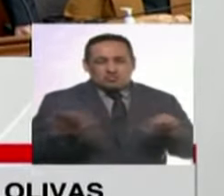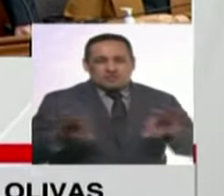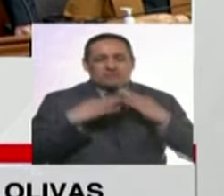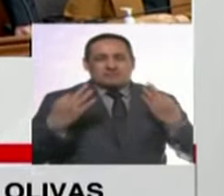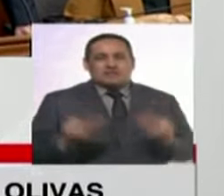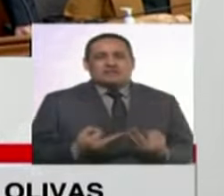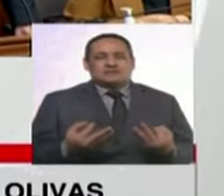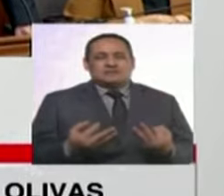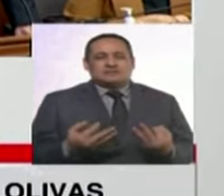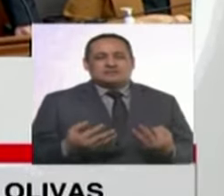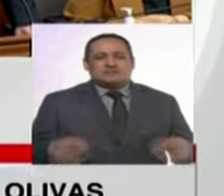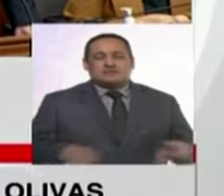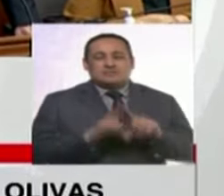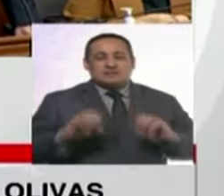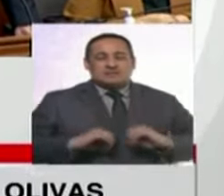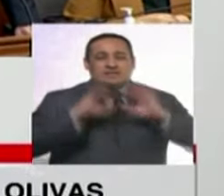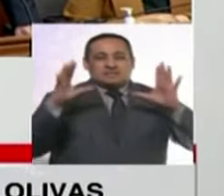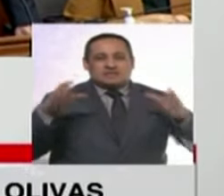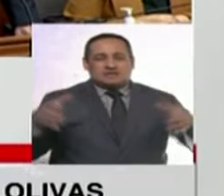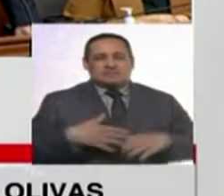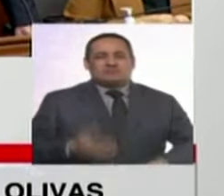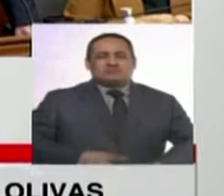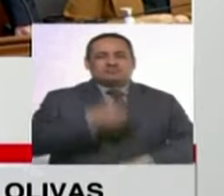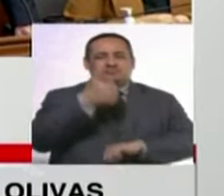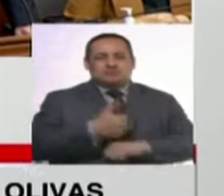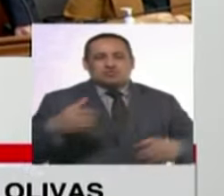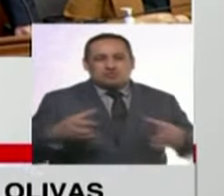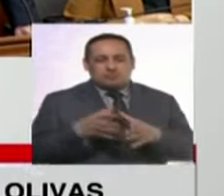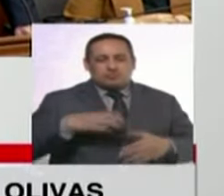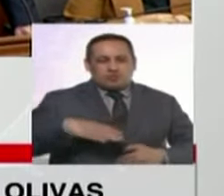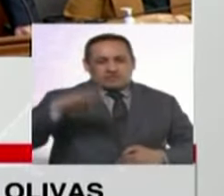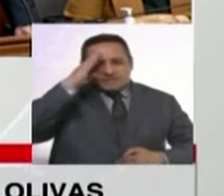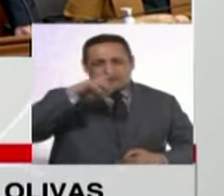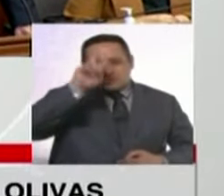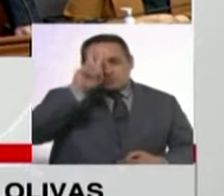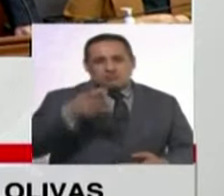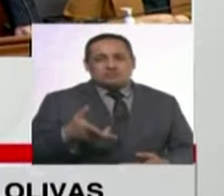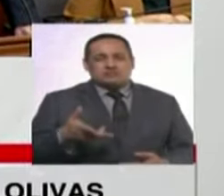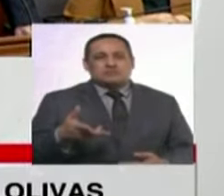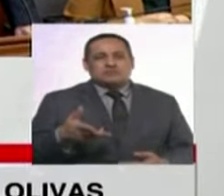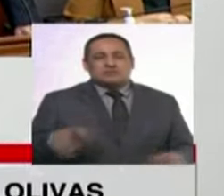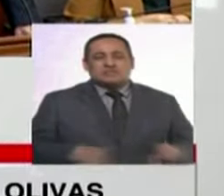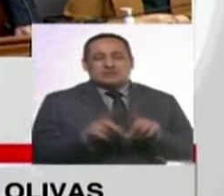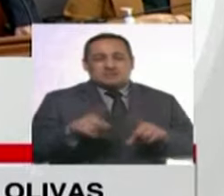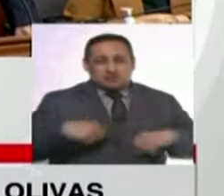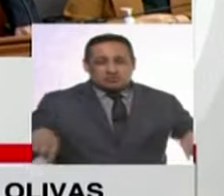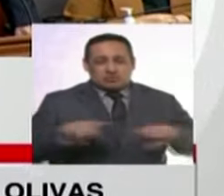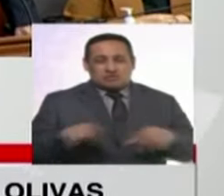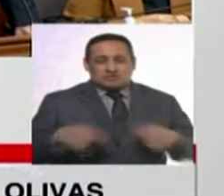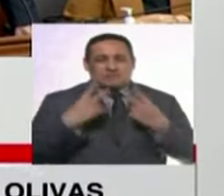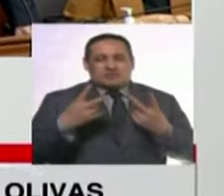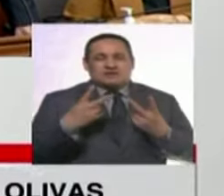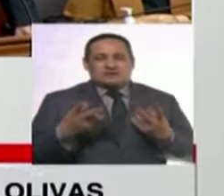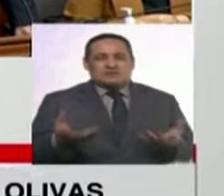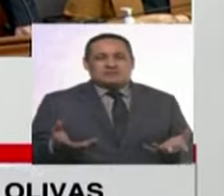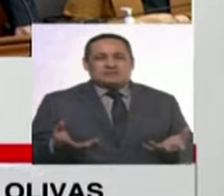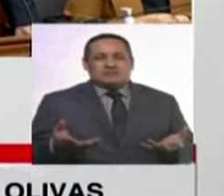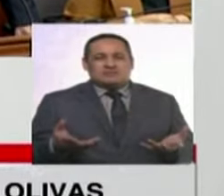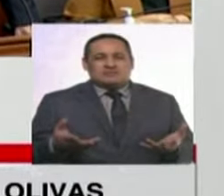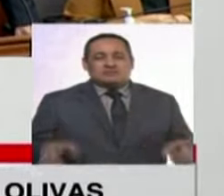familias y es el Día de la patrona de la Policía Nacional y todo esto sucede